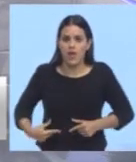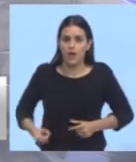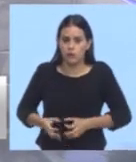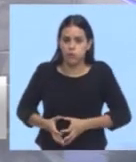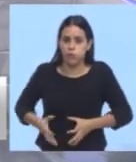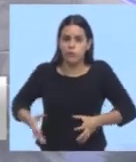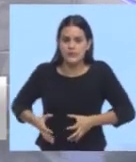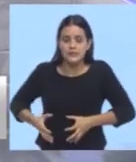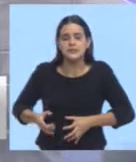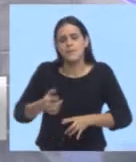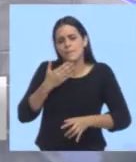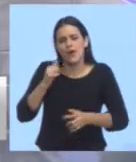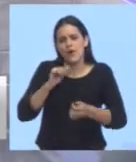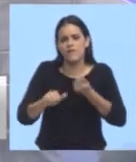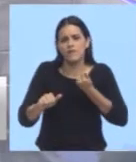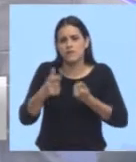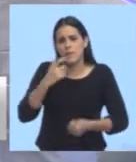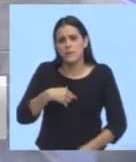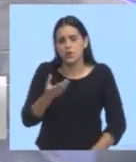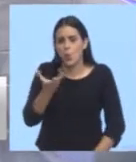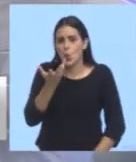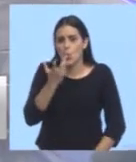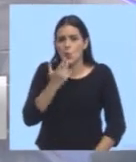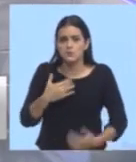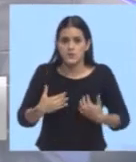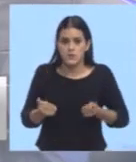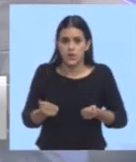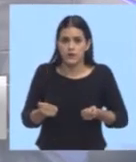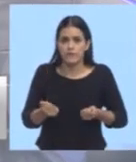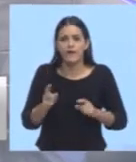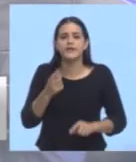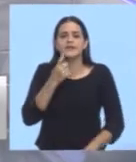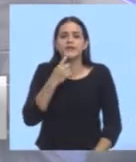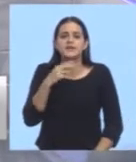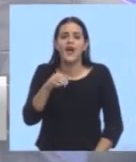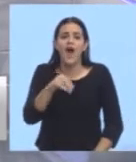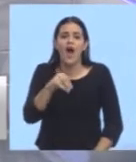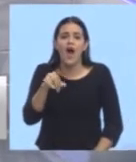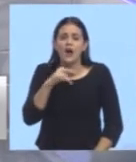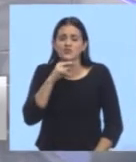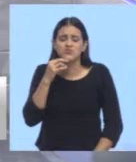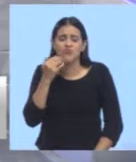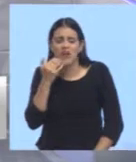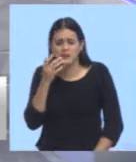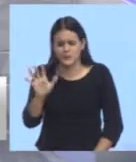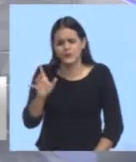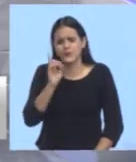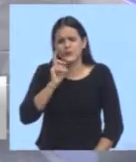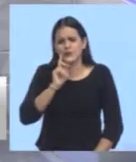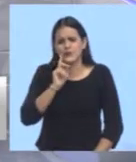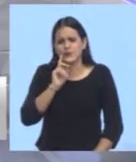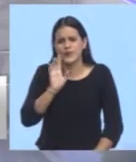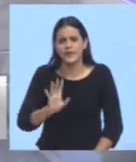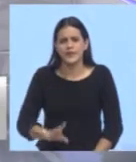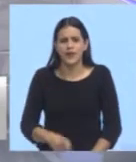hígado y entonces es preferible que las personas traten de comer bueno se dice que le pongan un poco de azúcar a la comida pero eso también no está